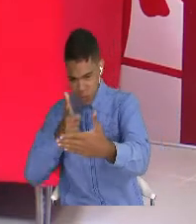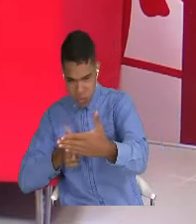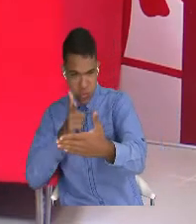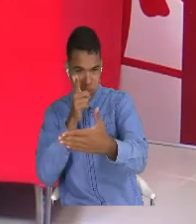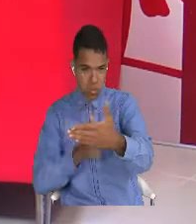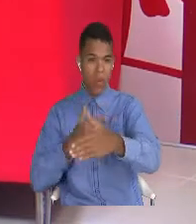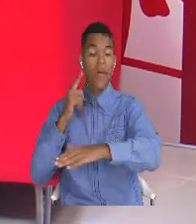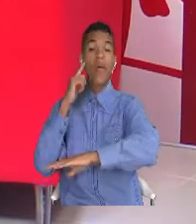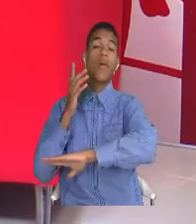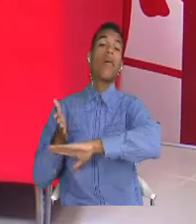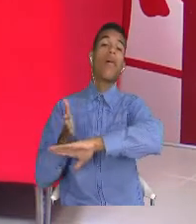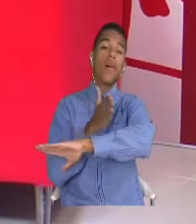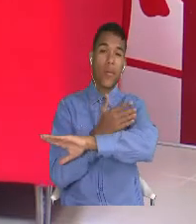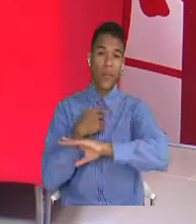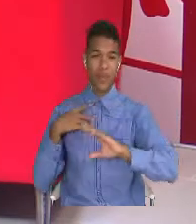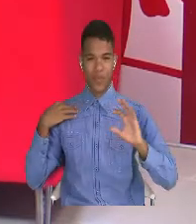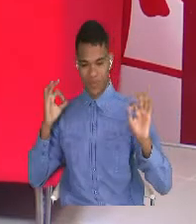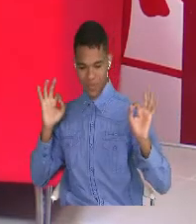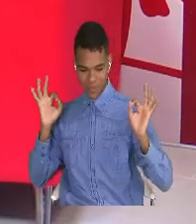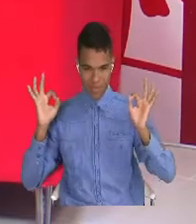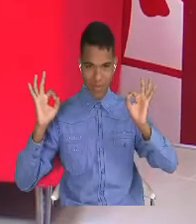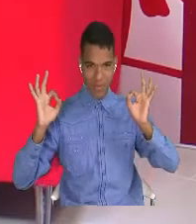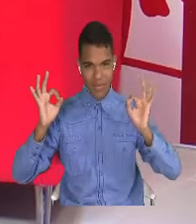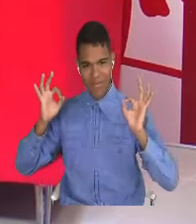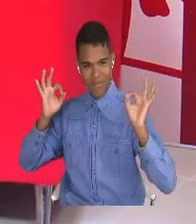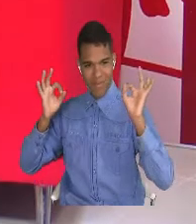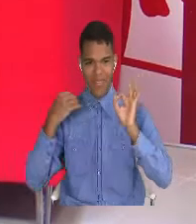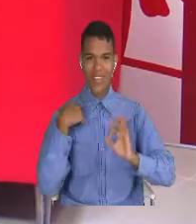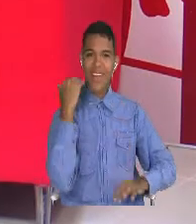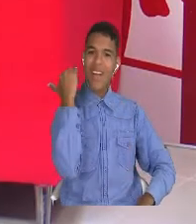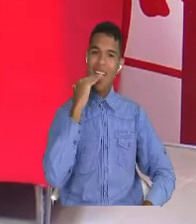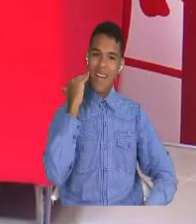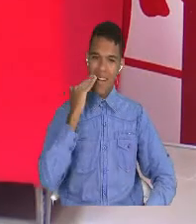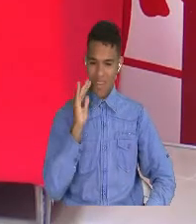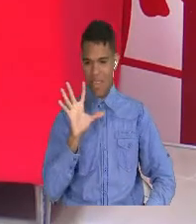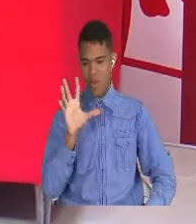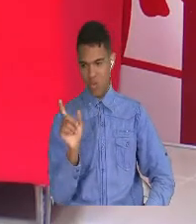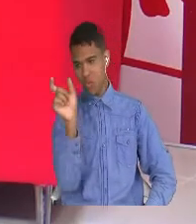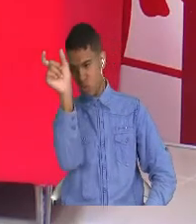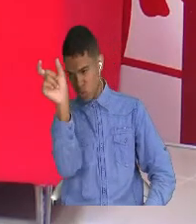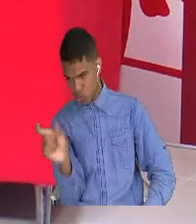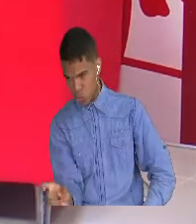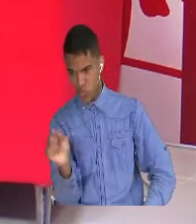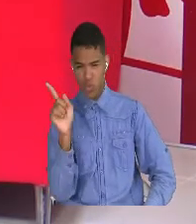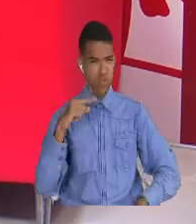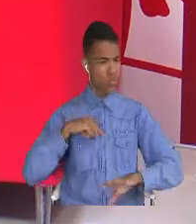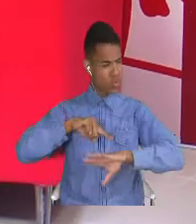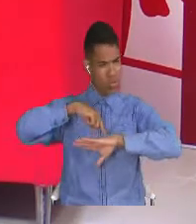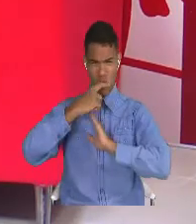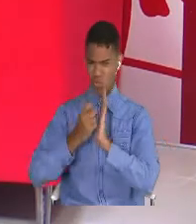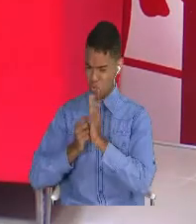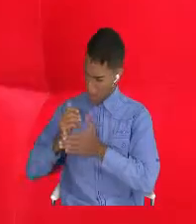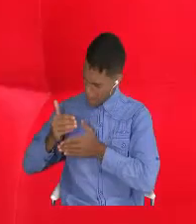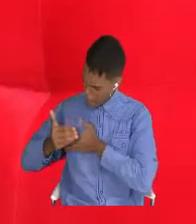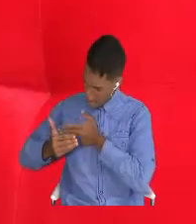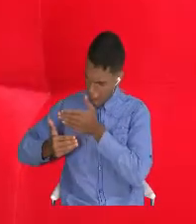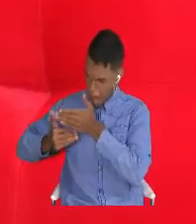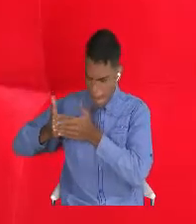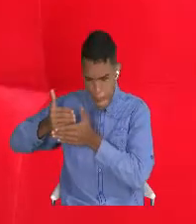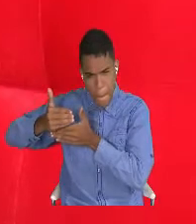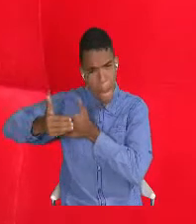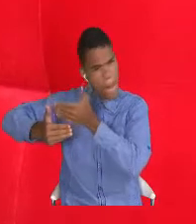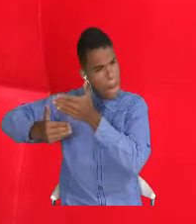que es el que hace la esteticista. Nosotros somos la encargada de drenar a esa paciente y llevarle todo el proceso al paciente. Ya tú